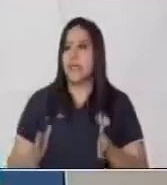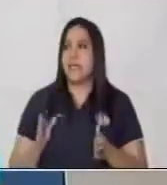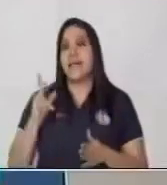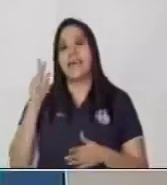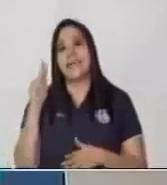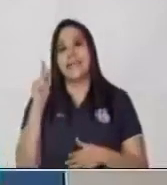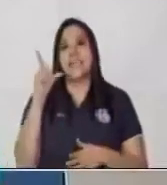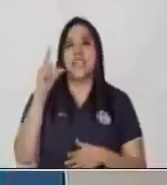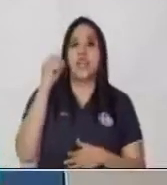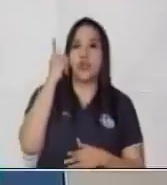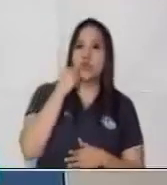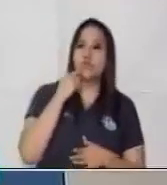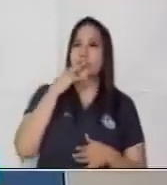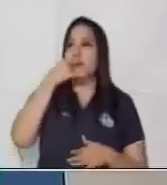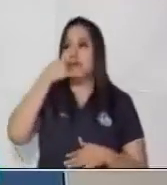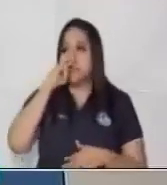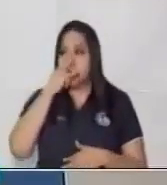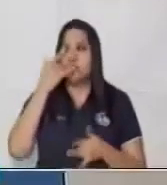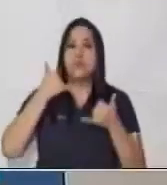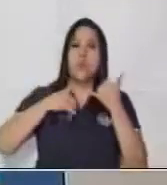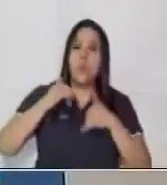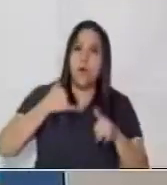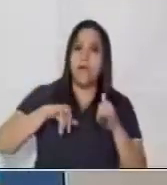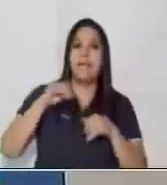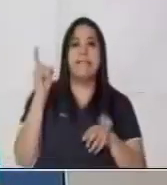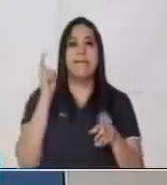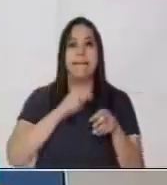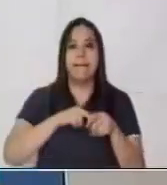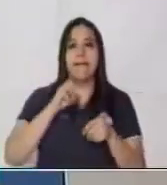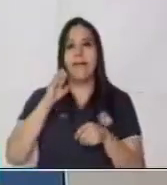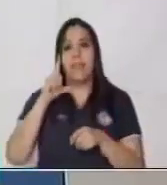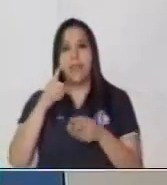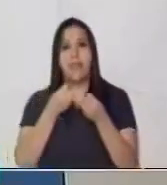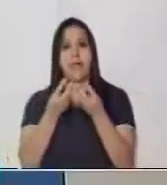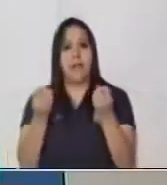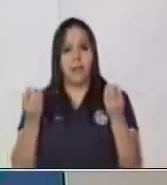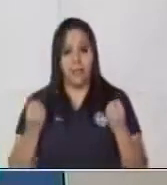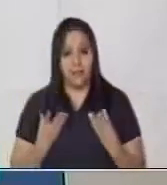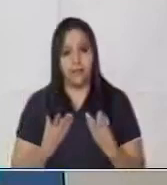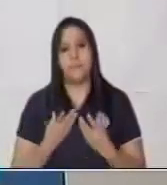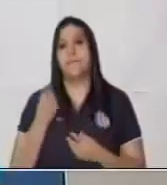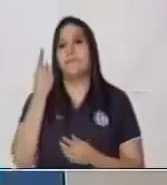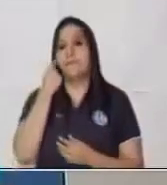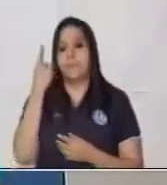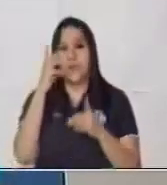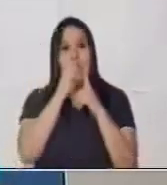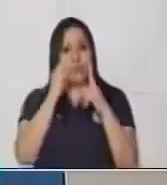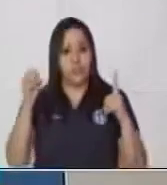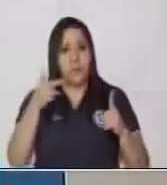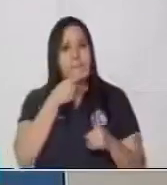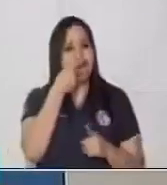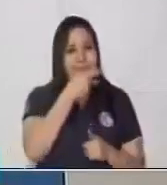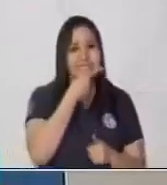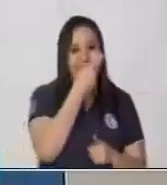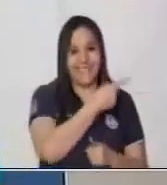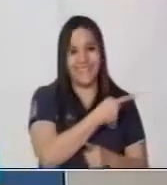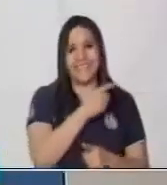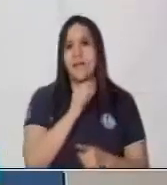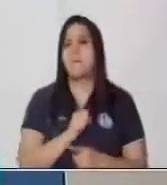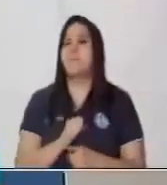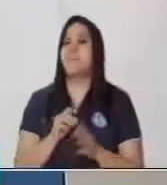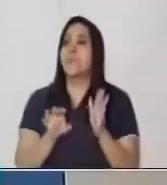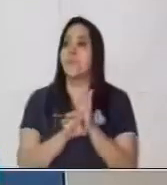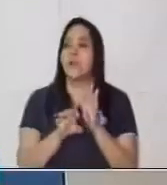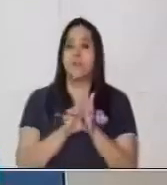que hacer en casa es buscar las proposiciones. ¿Cuántas proposiciones encuentras en esta oración? Los